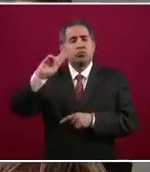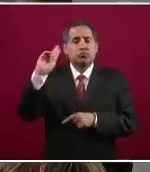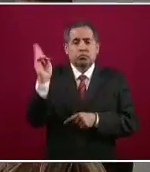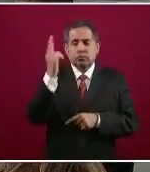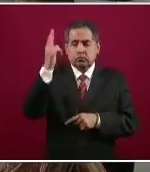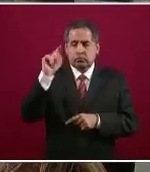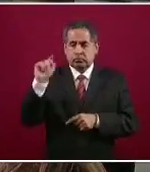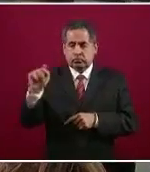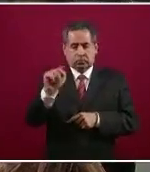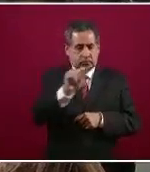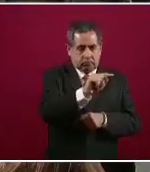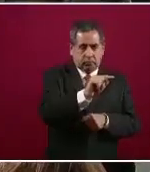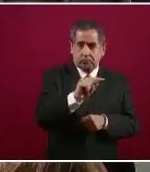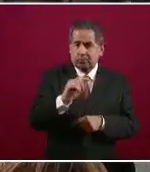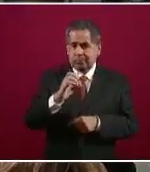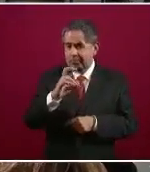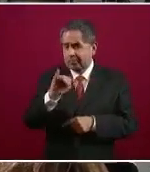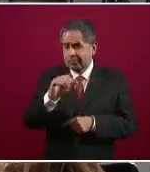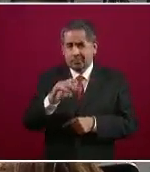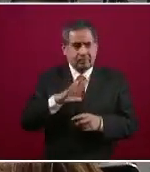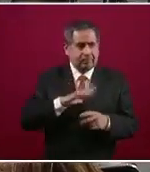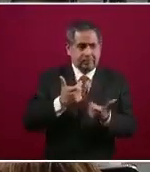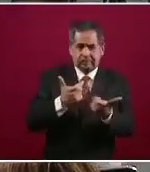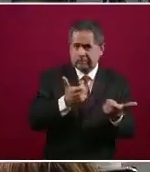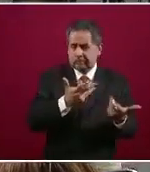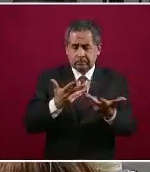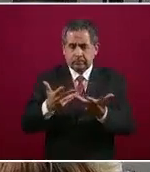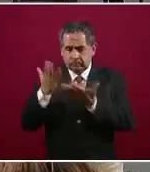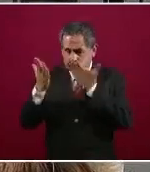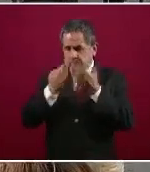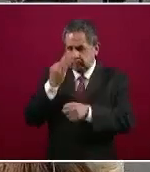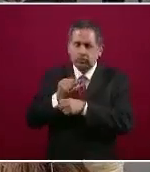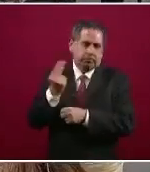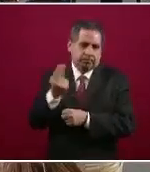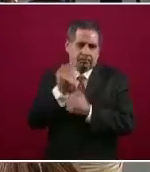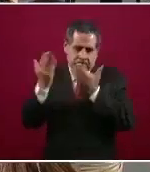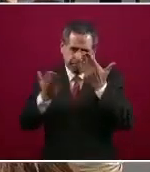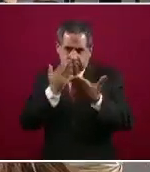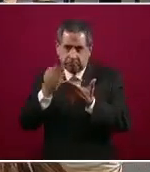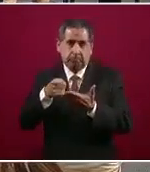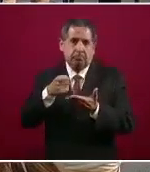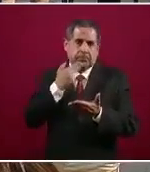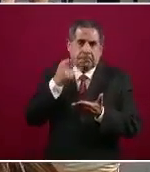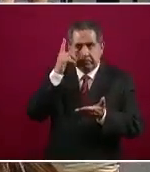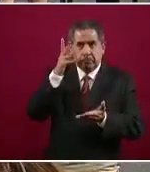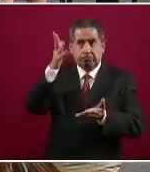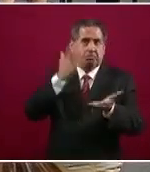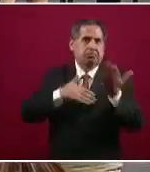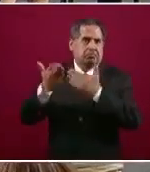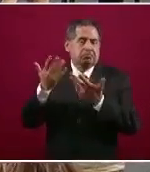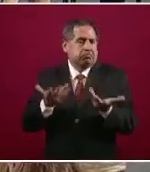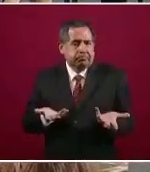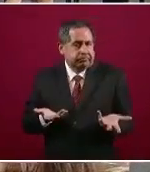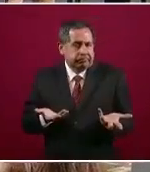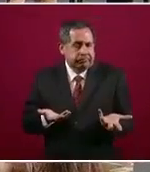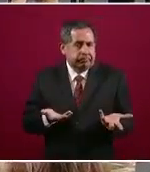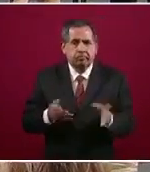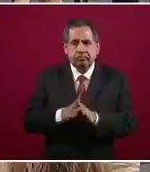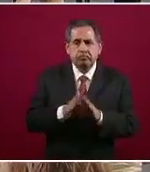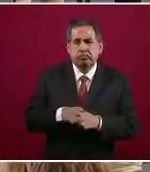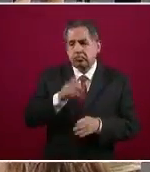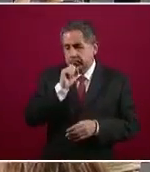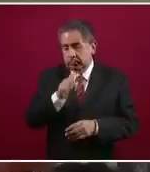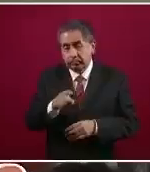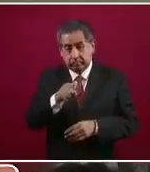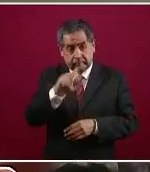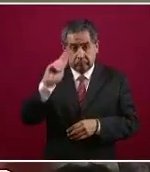universidades que están en crisis y que los estudiantes necesitan estudiar porque obviamente es la palanca de desarrollo para el país? Que además